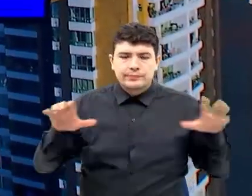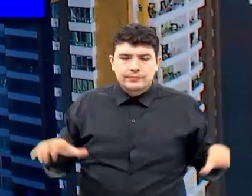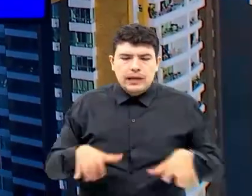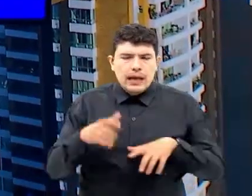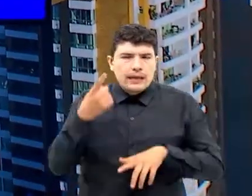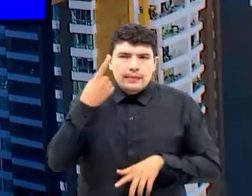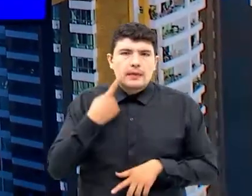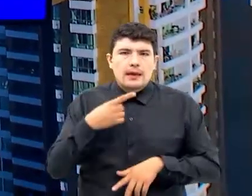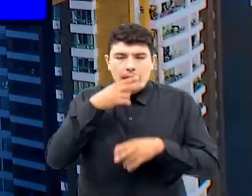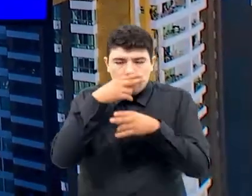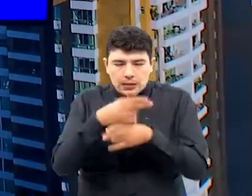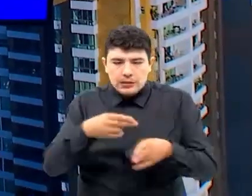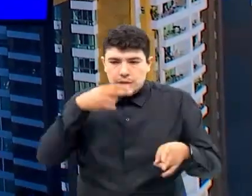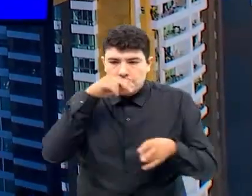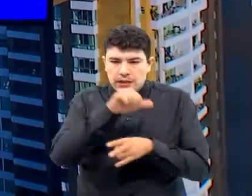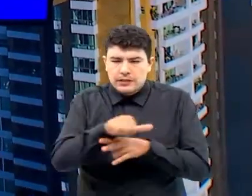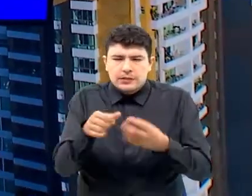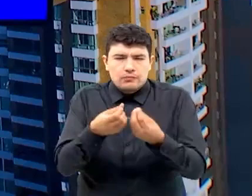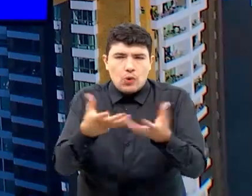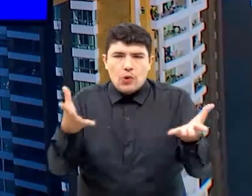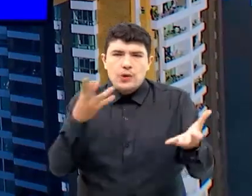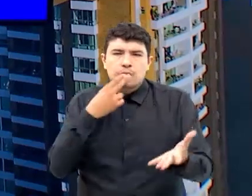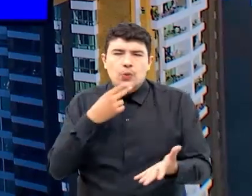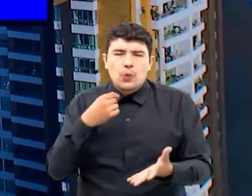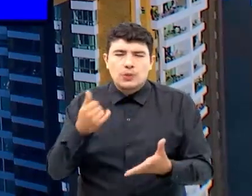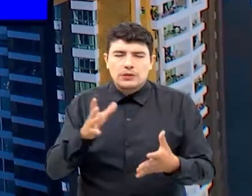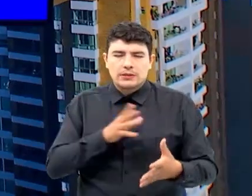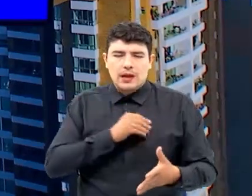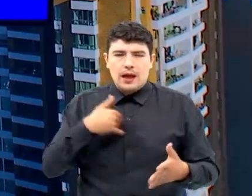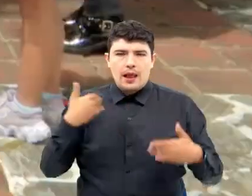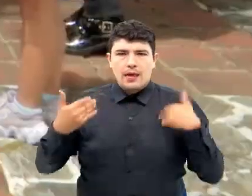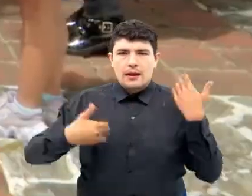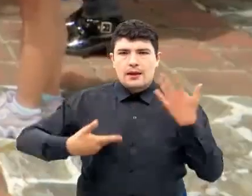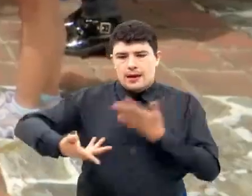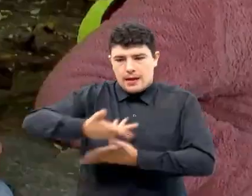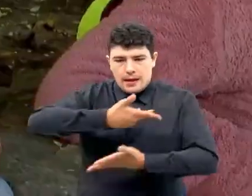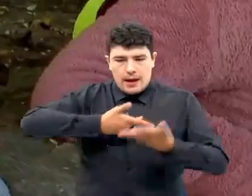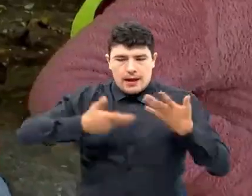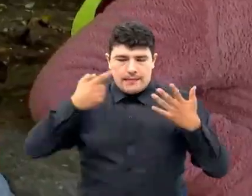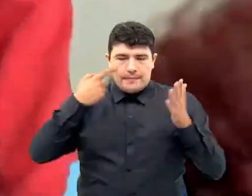Niño, cargado de muchos dulces y alegría.